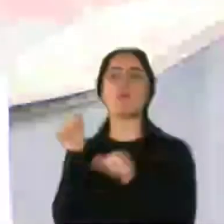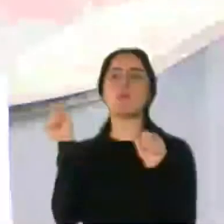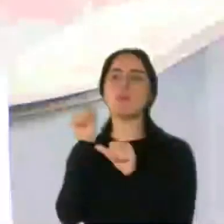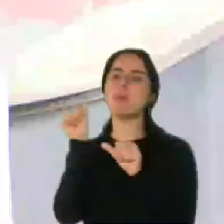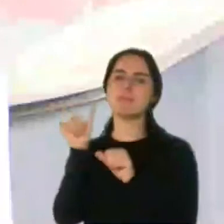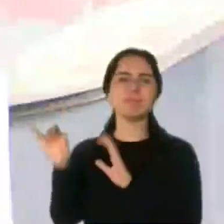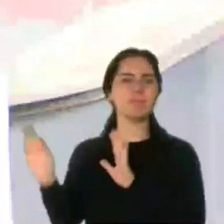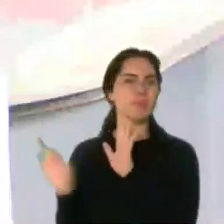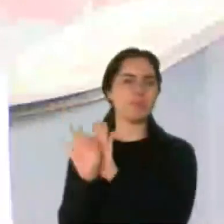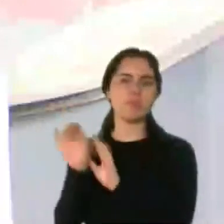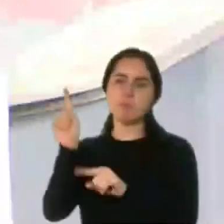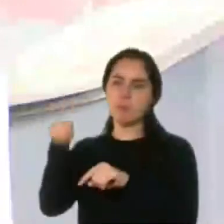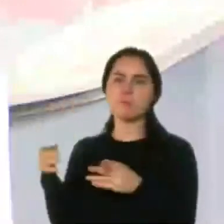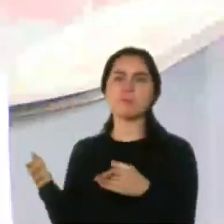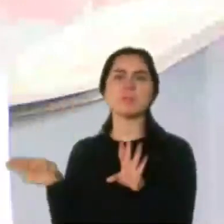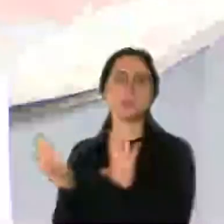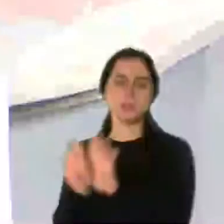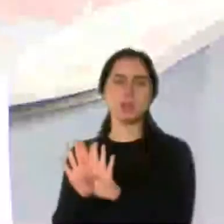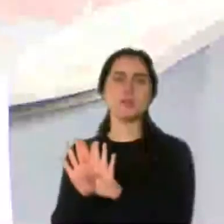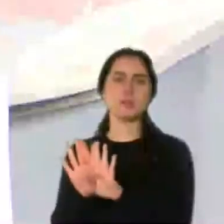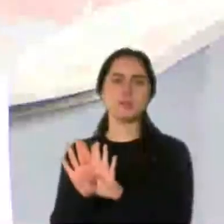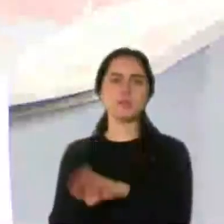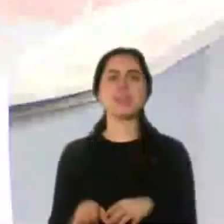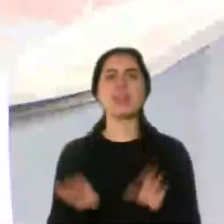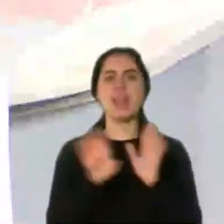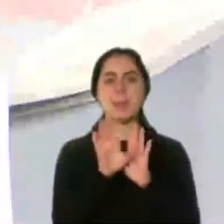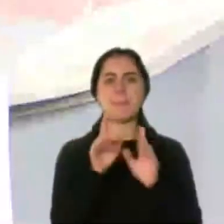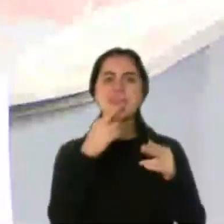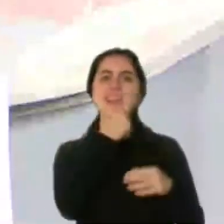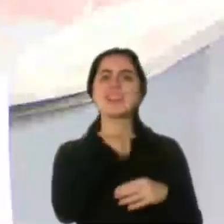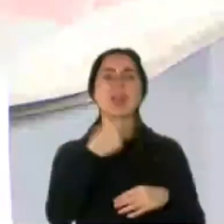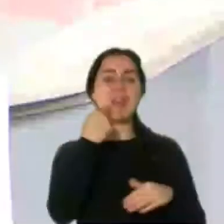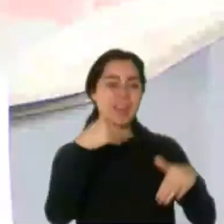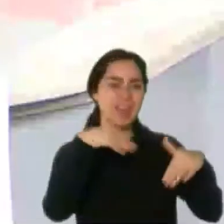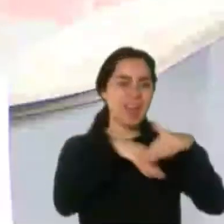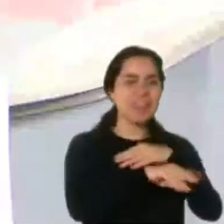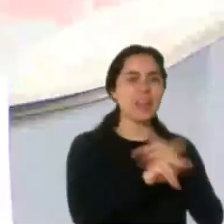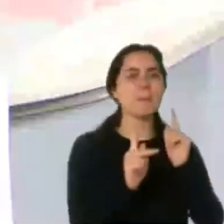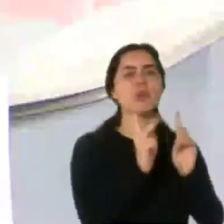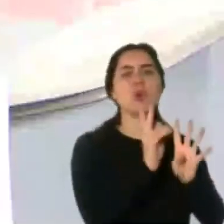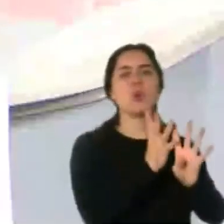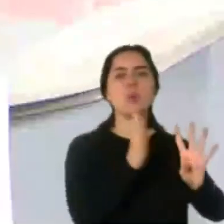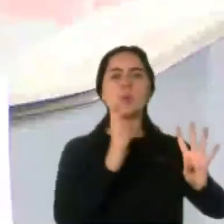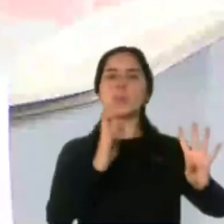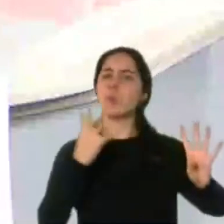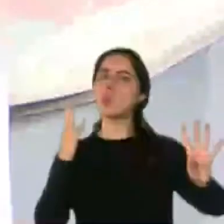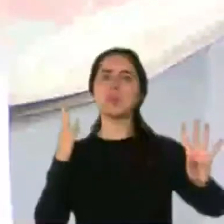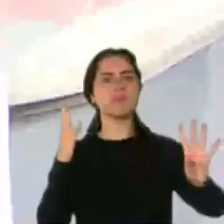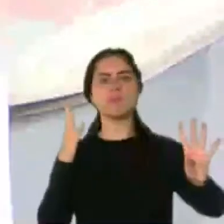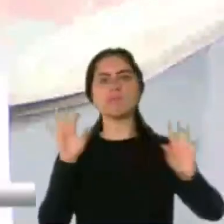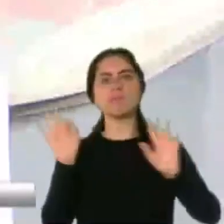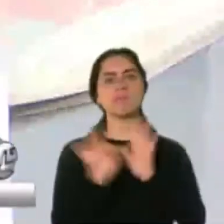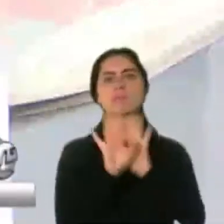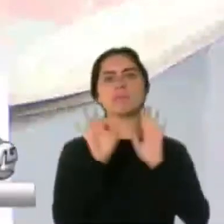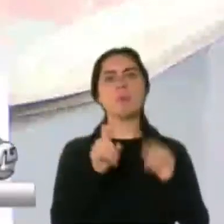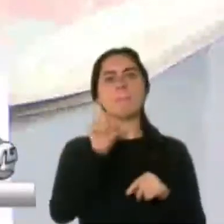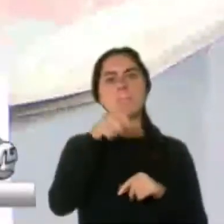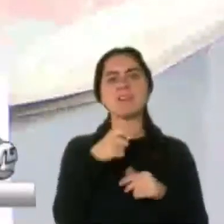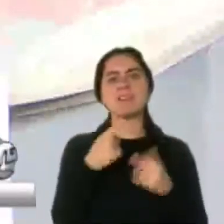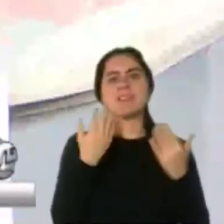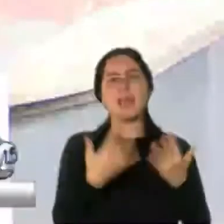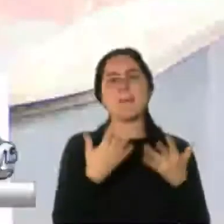hizo hincapié fuera de los establecimientos autorizados. Los restaurantes y también los comercios autorizados vuelven a la limitación